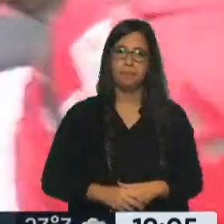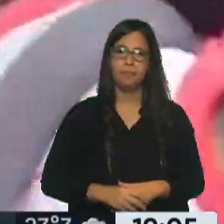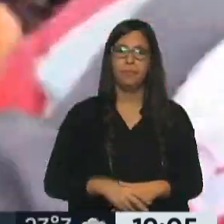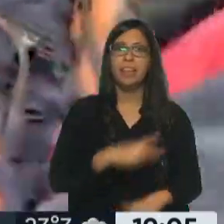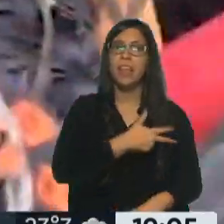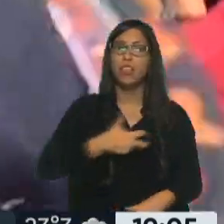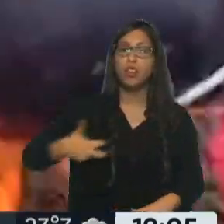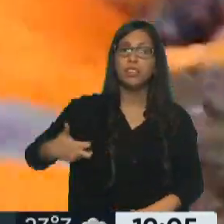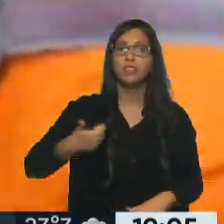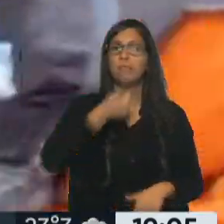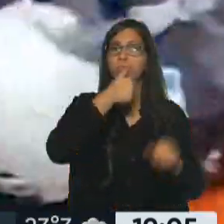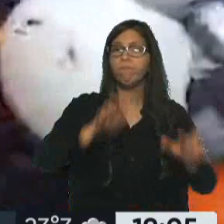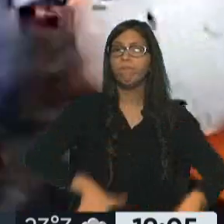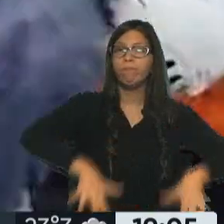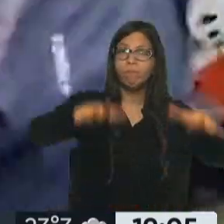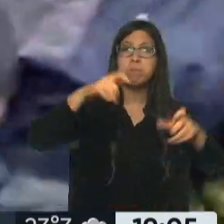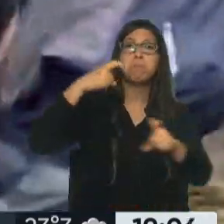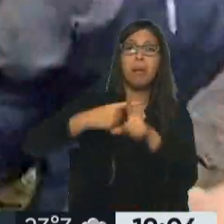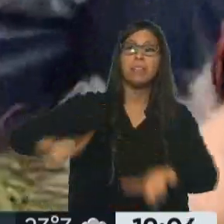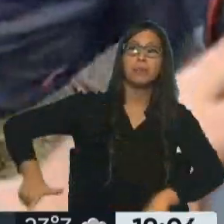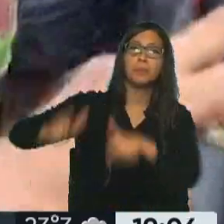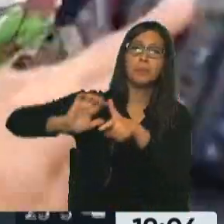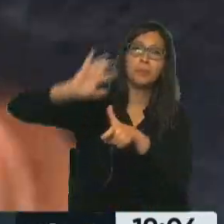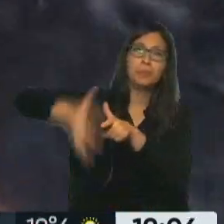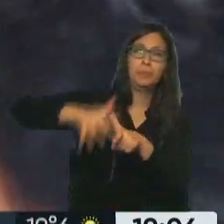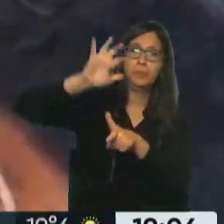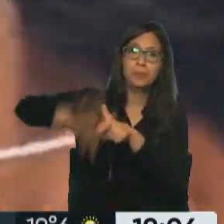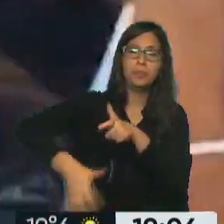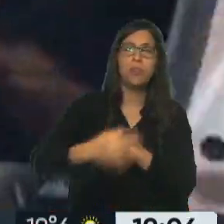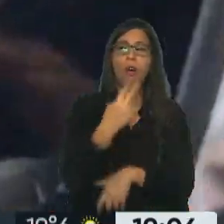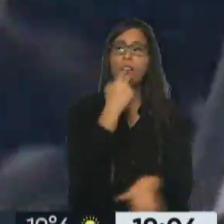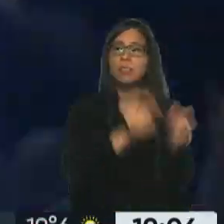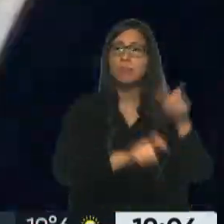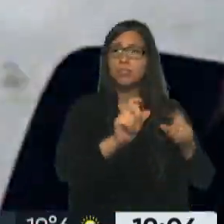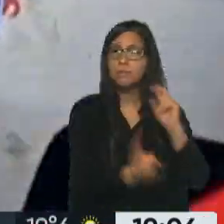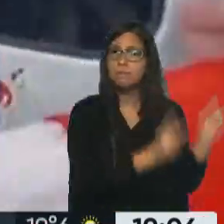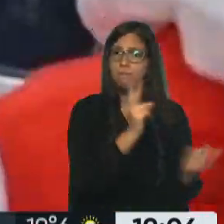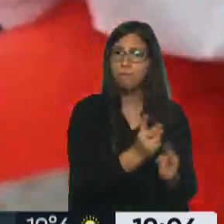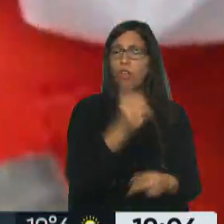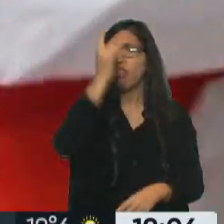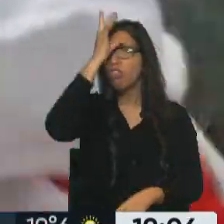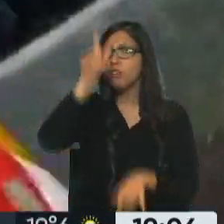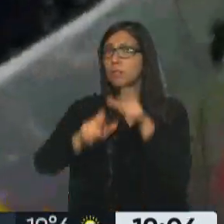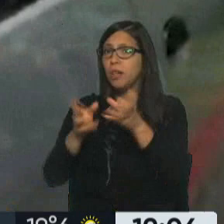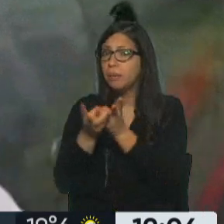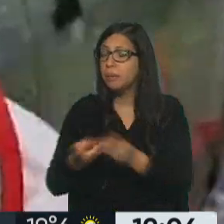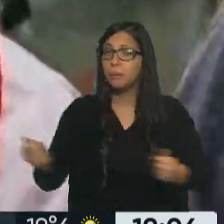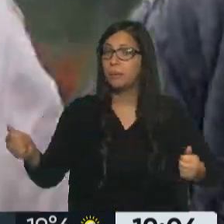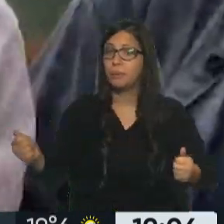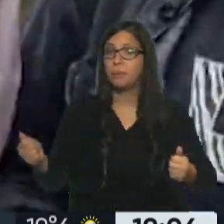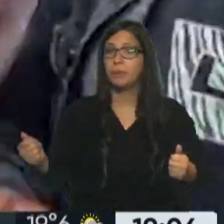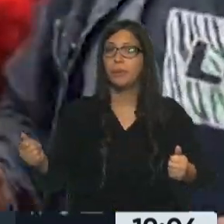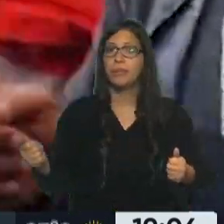Indonesia, inundaciones y erupción volcánica. Al menos 11 personas murieron y 12 siguen desaparecidas tras